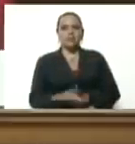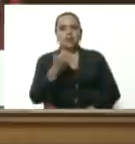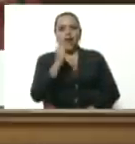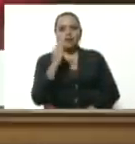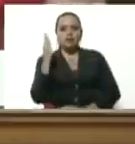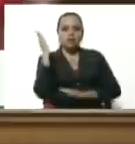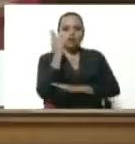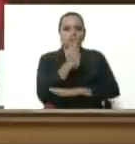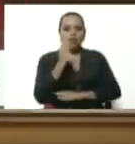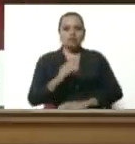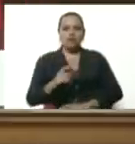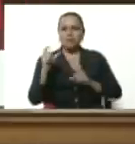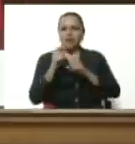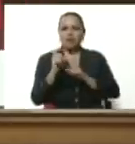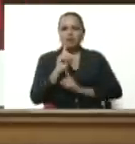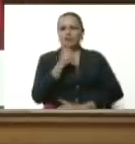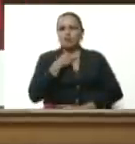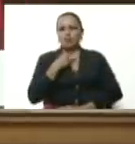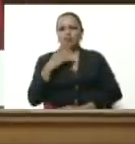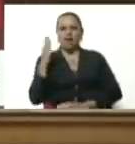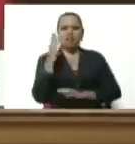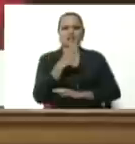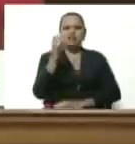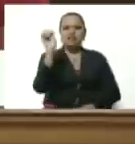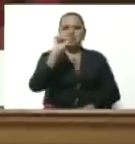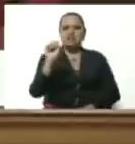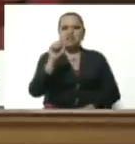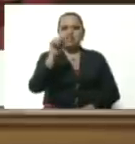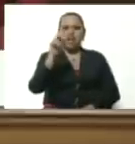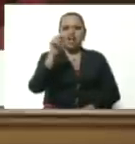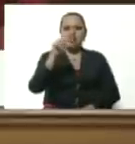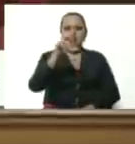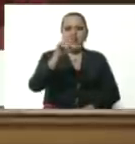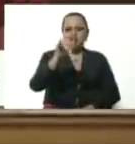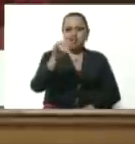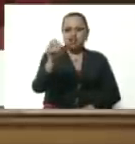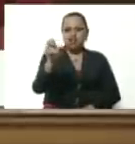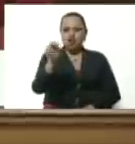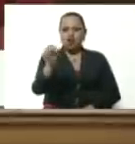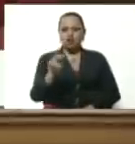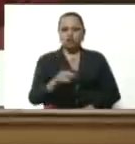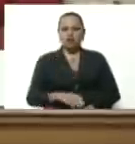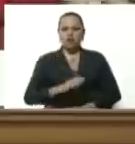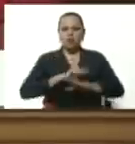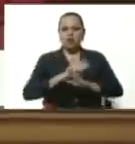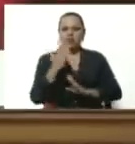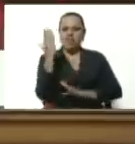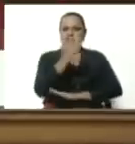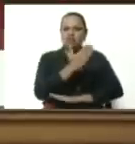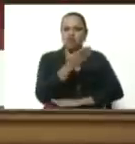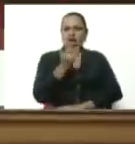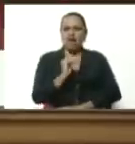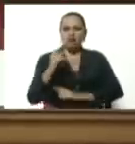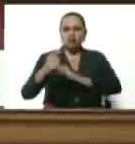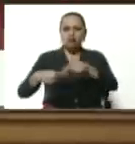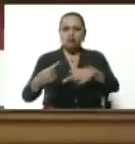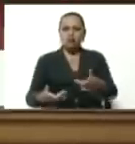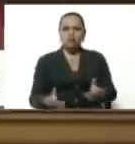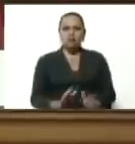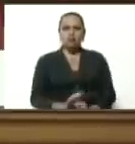sancionadas. Yo esa palabra sanción no me gusta, ¿eh? Porque una sanción tiene una causa.